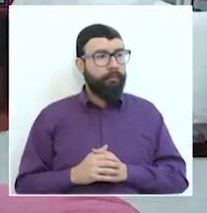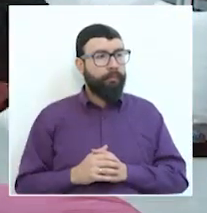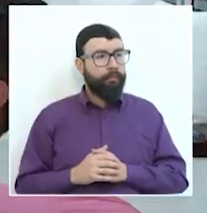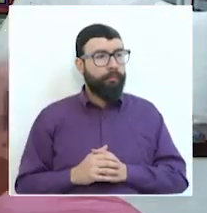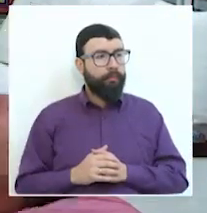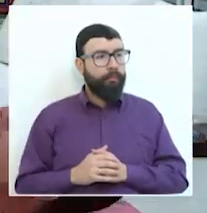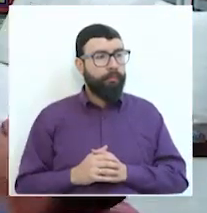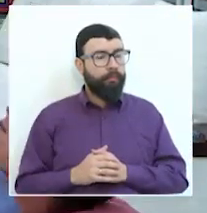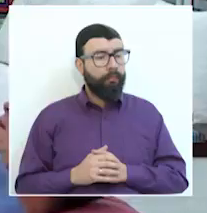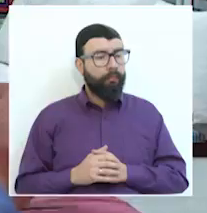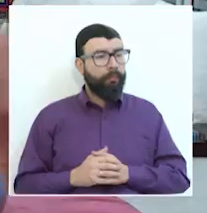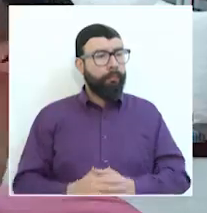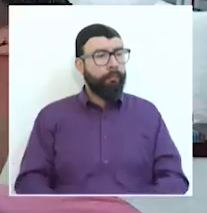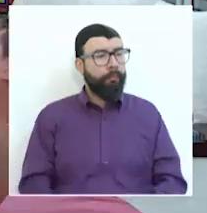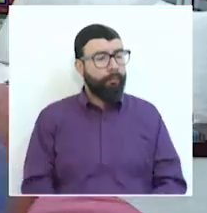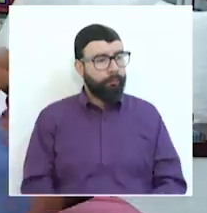lado.